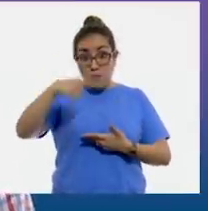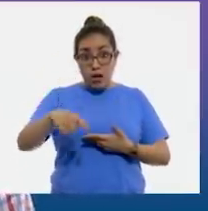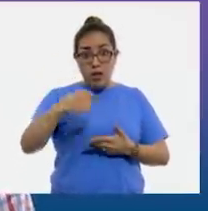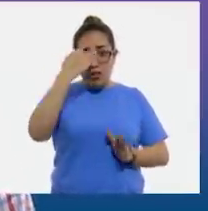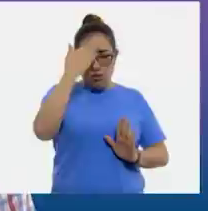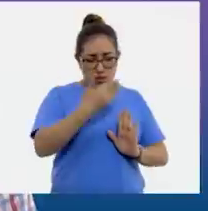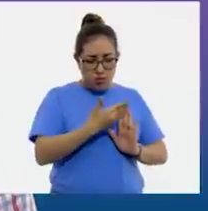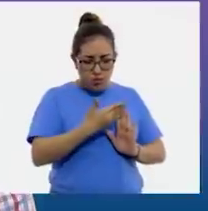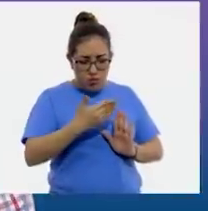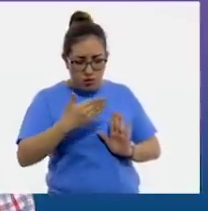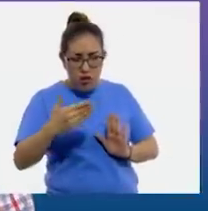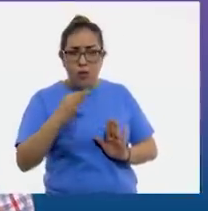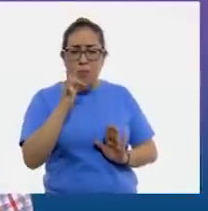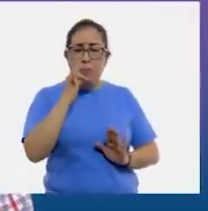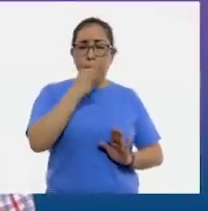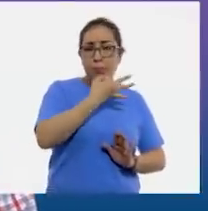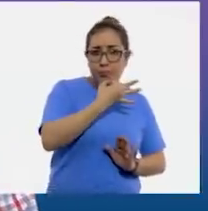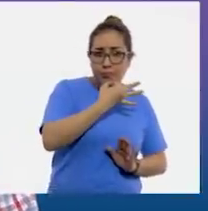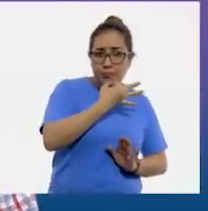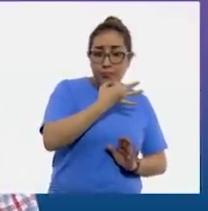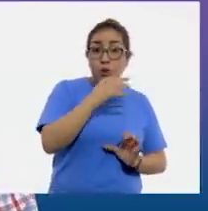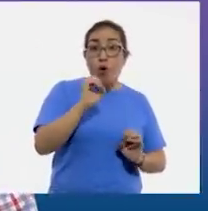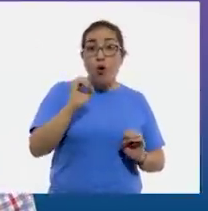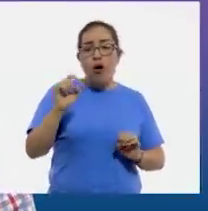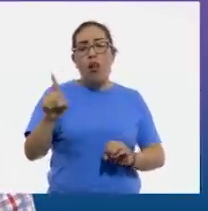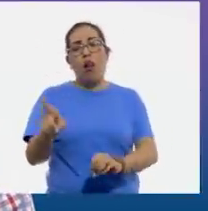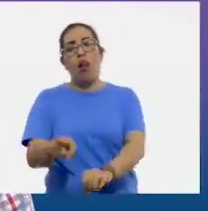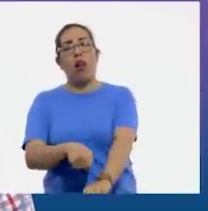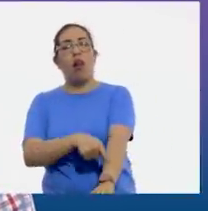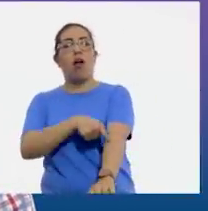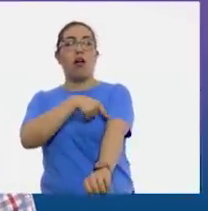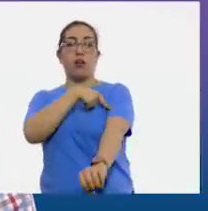cortos de los sonidos largos.